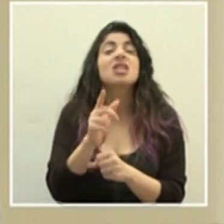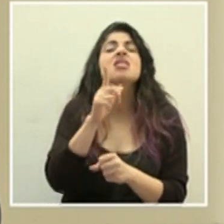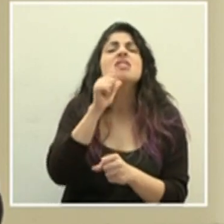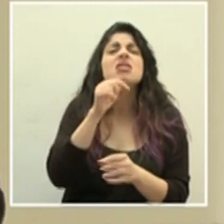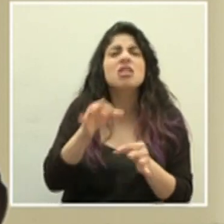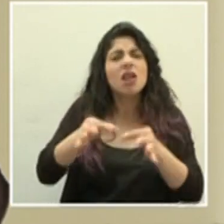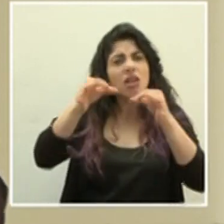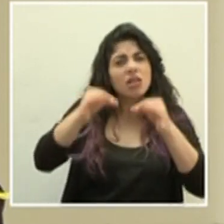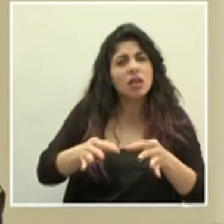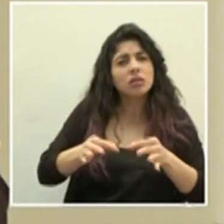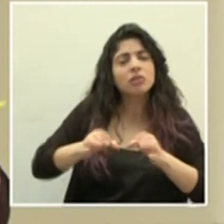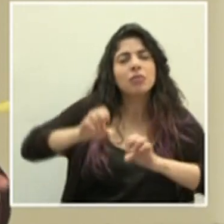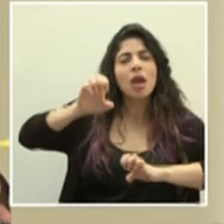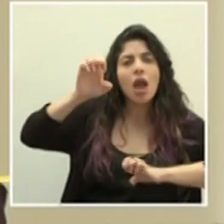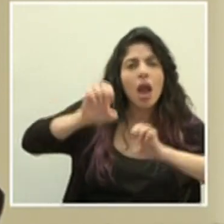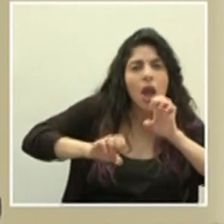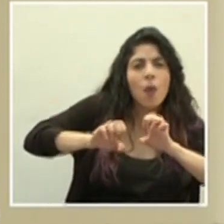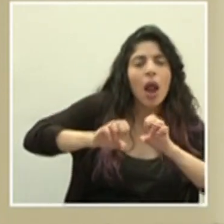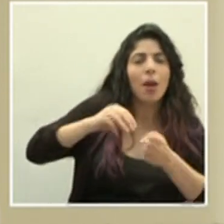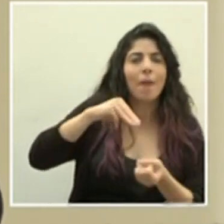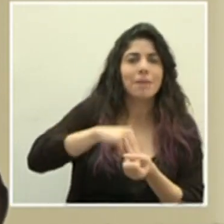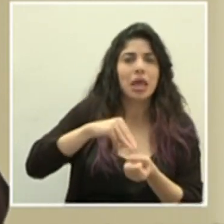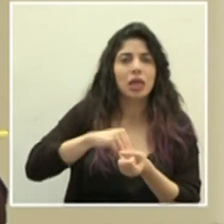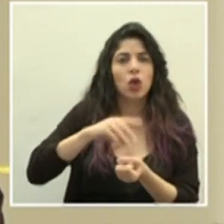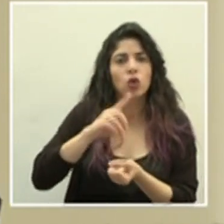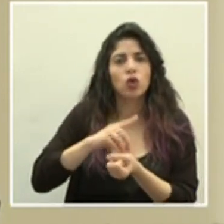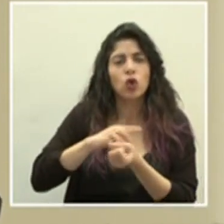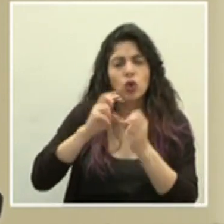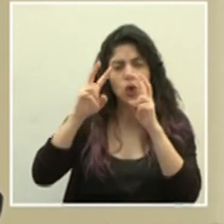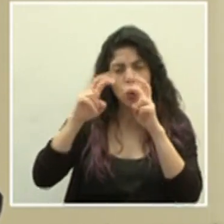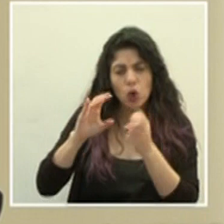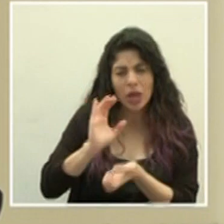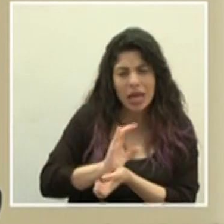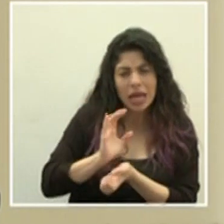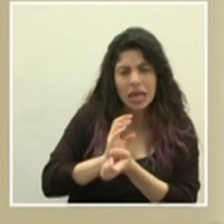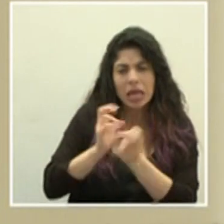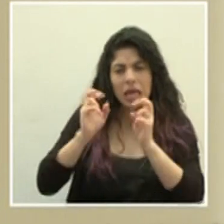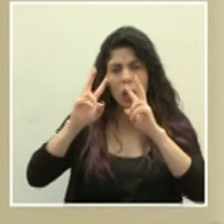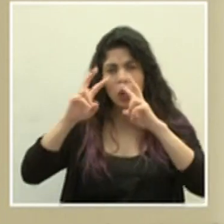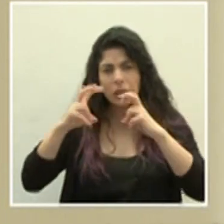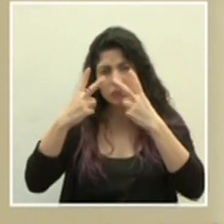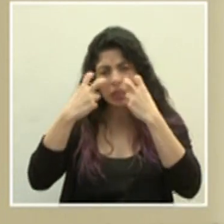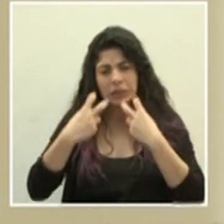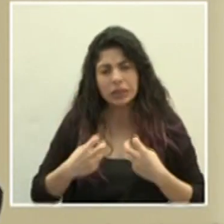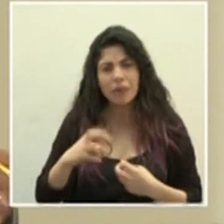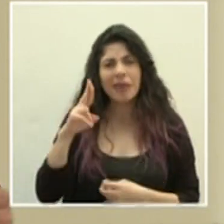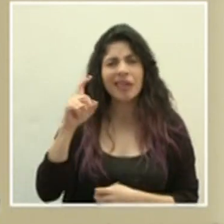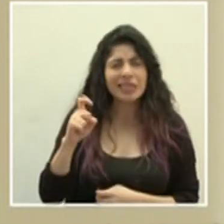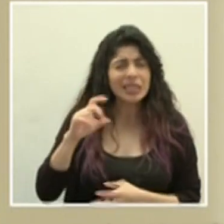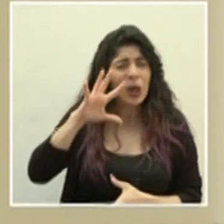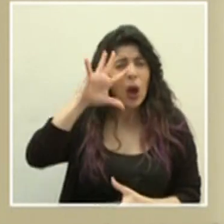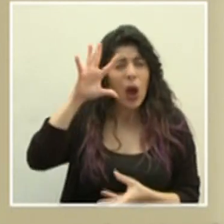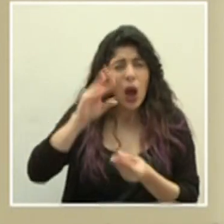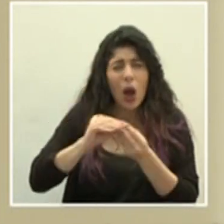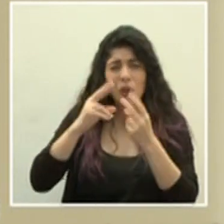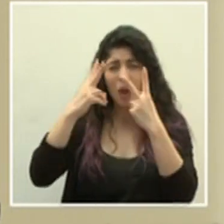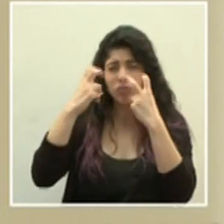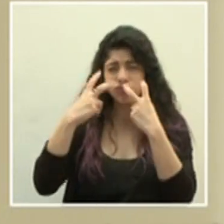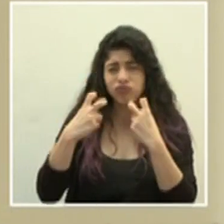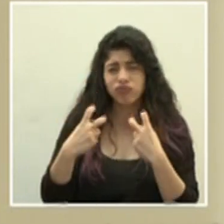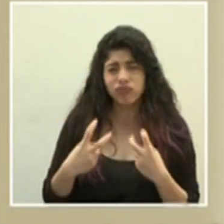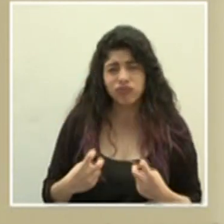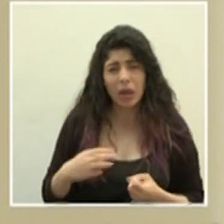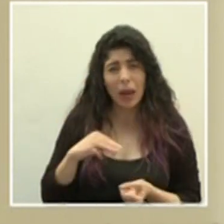criterio, con evaluación de pruebas médicas, de su estatus clínico, de los exámenes que se puedan hacer de rayos X, de todo lo que conlleva la